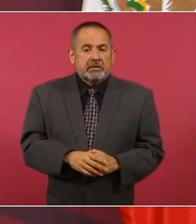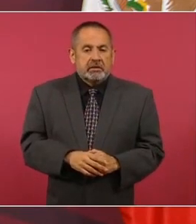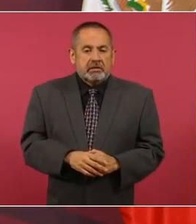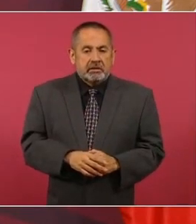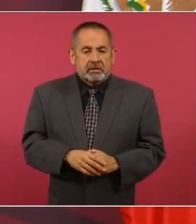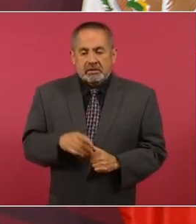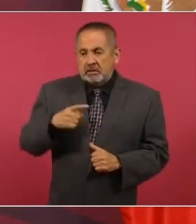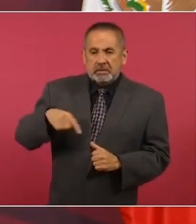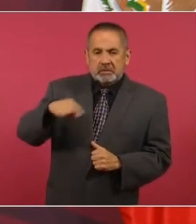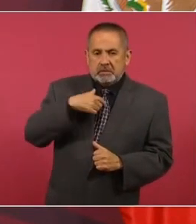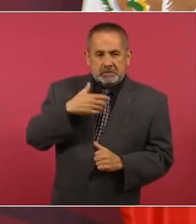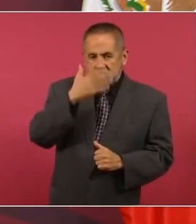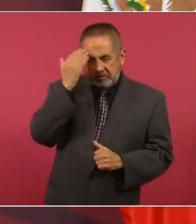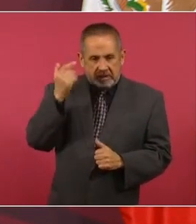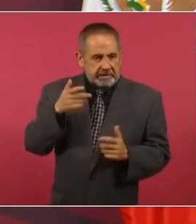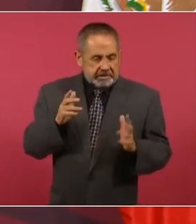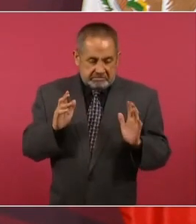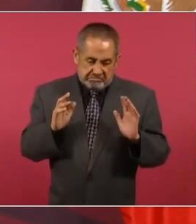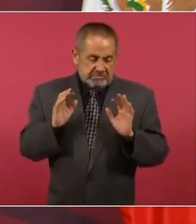se desconoce